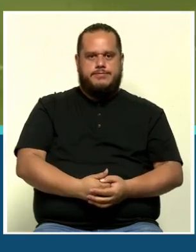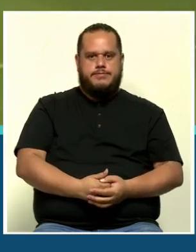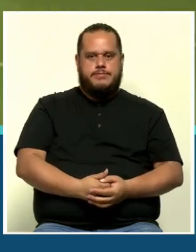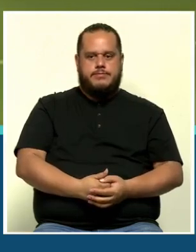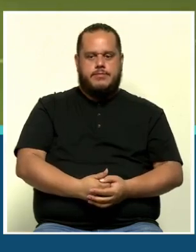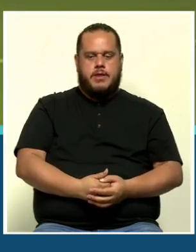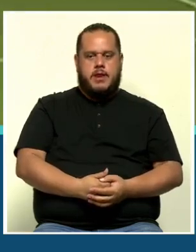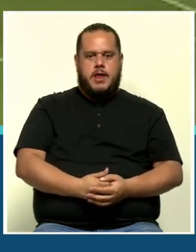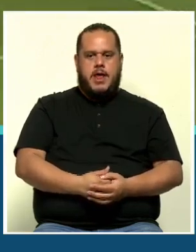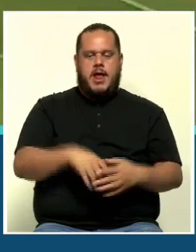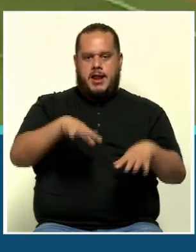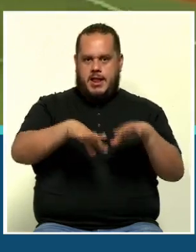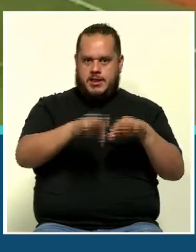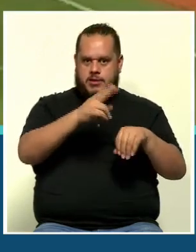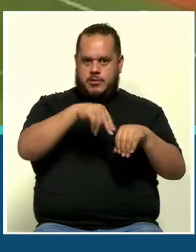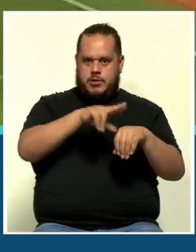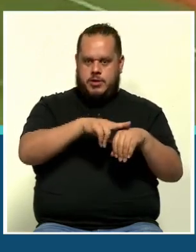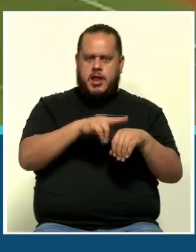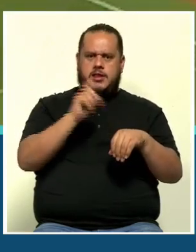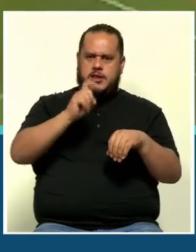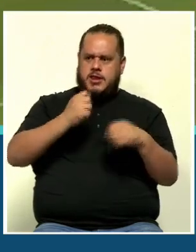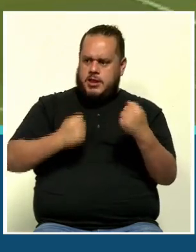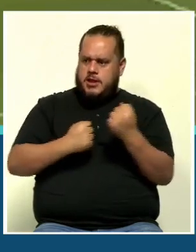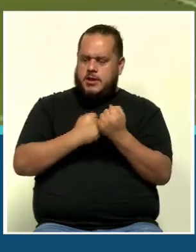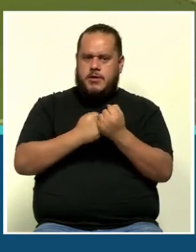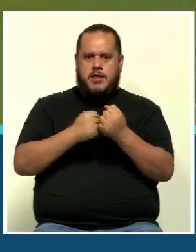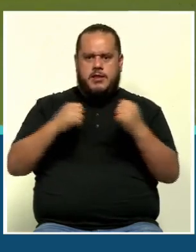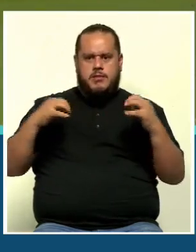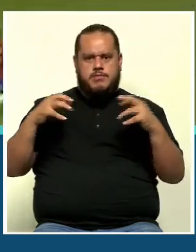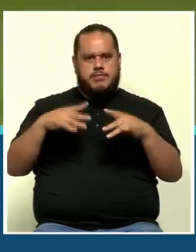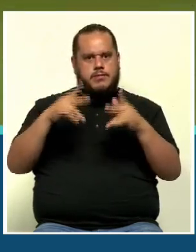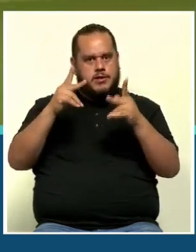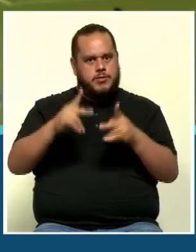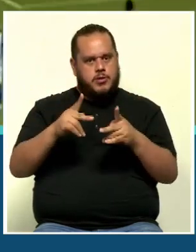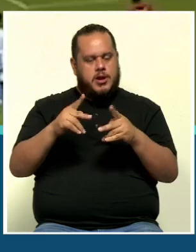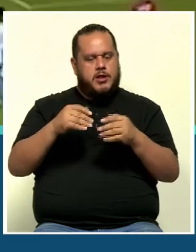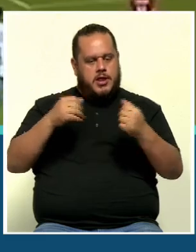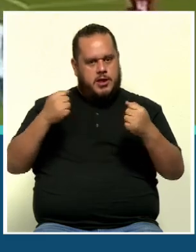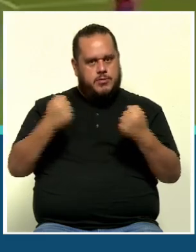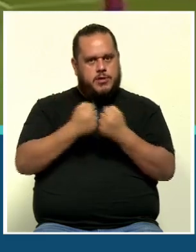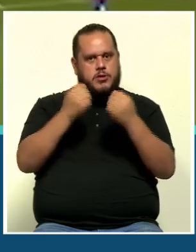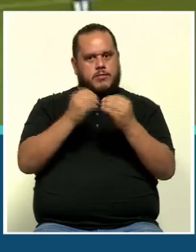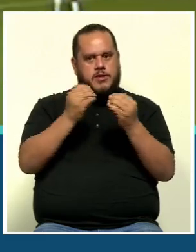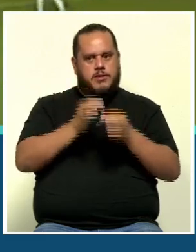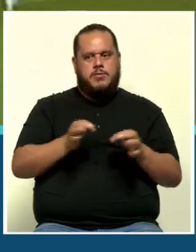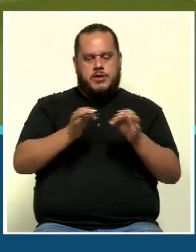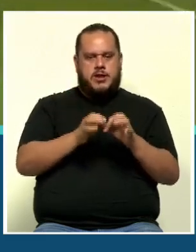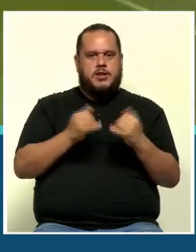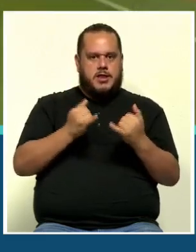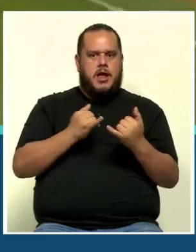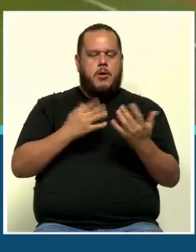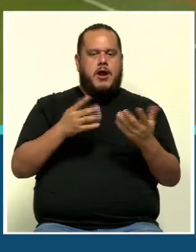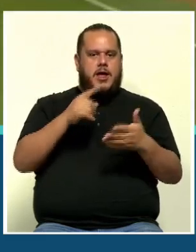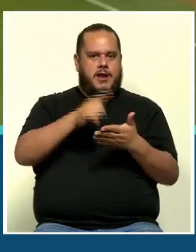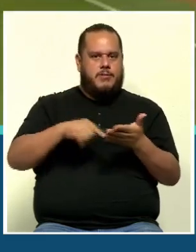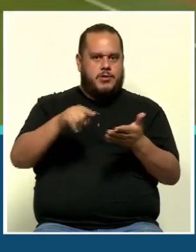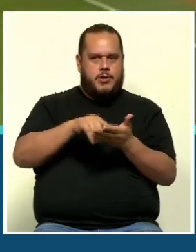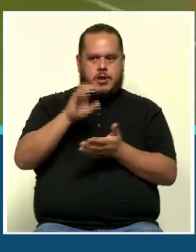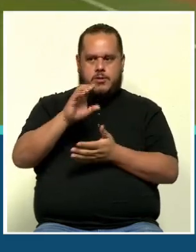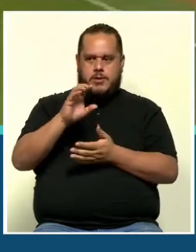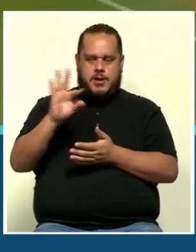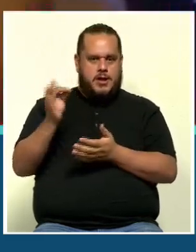La tricolor necesita el respaldo de la afición de cara a los partidos más importantes hasta el momento en la eliminatoria de la CONCACAF. Gracias a las